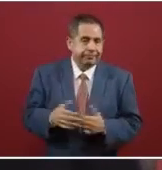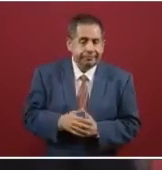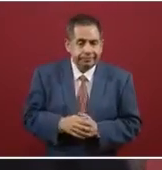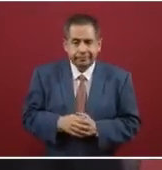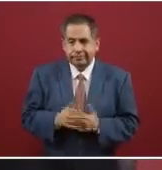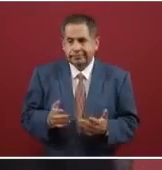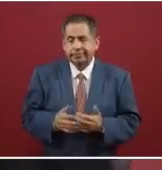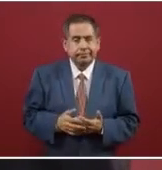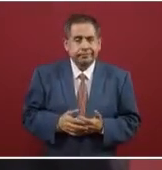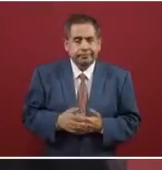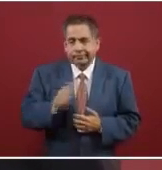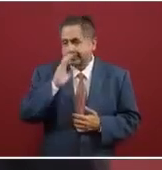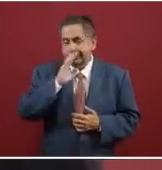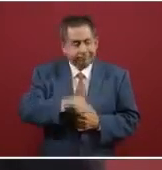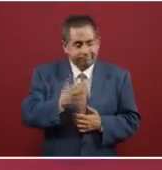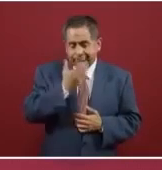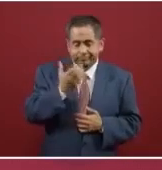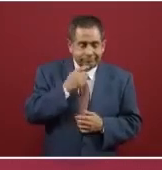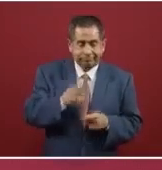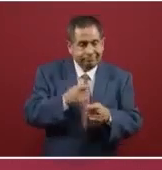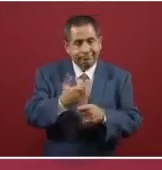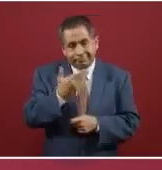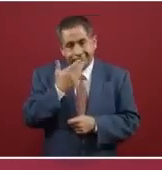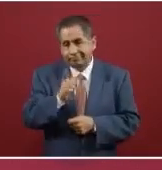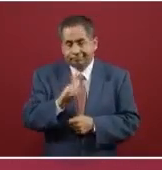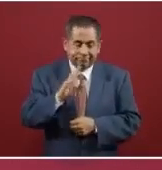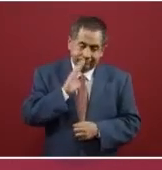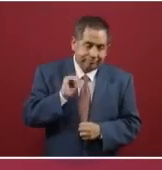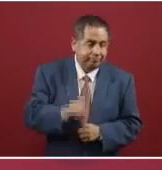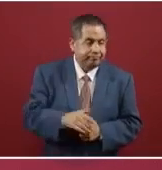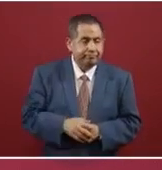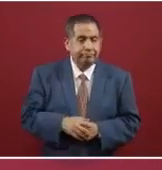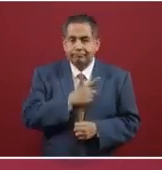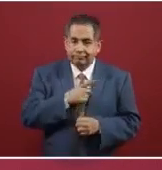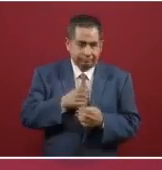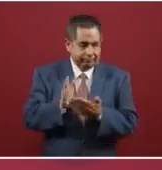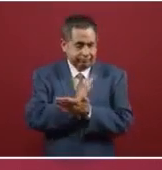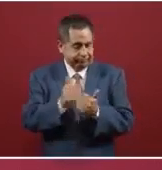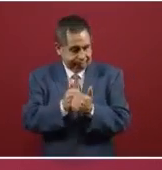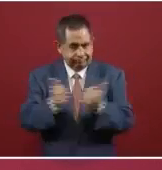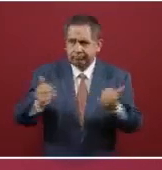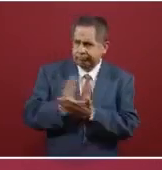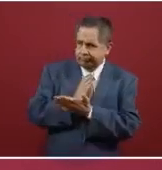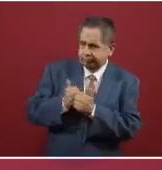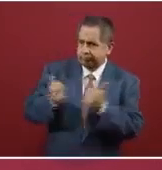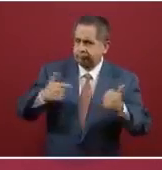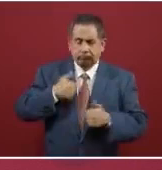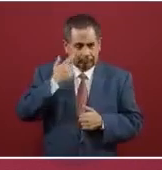Es una mala costumbre. Entonces, no hay independencia.